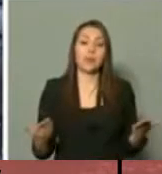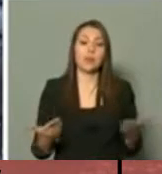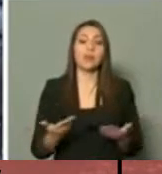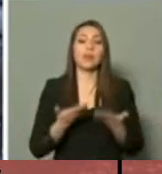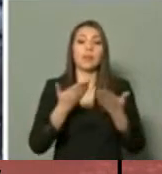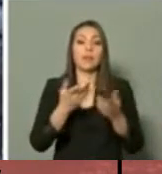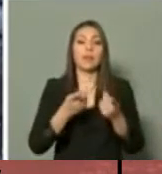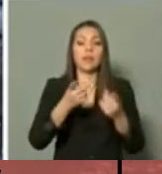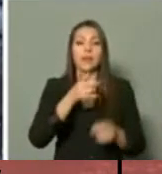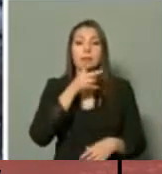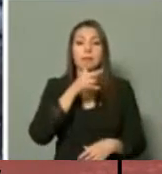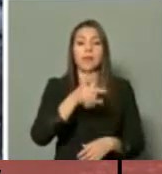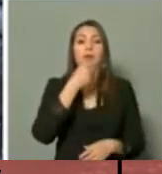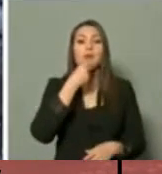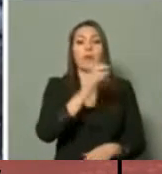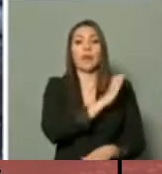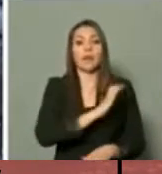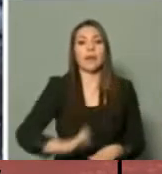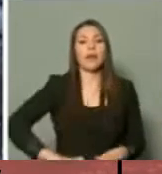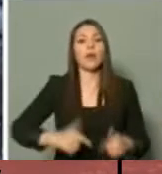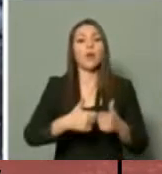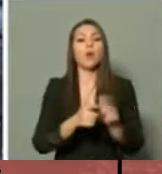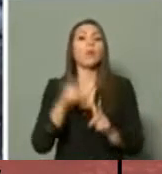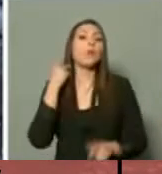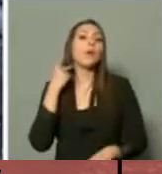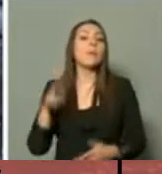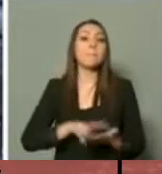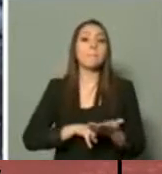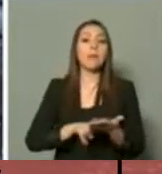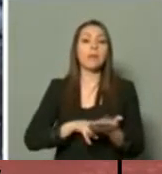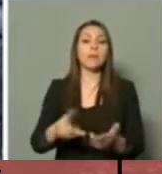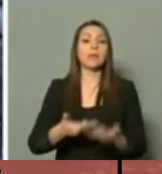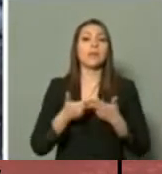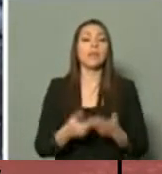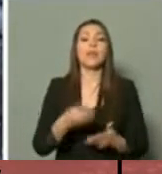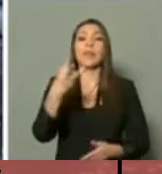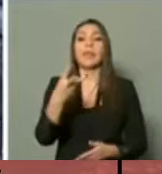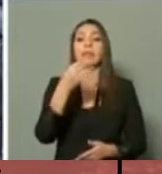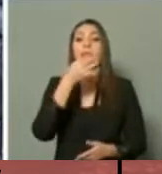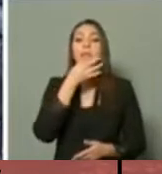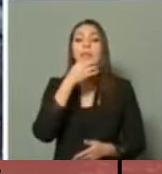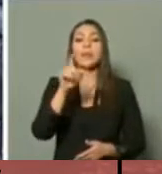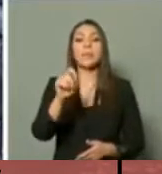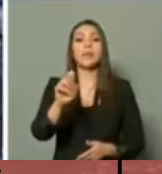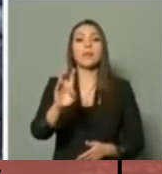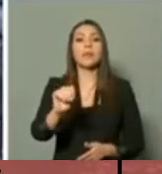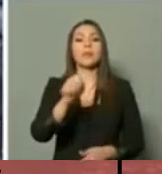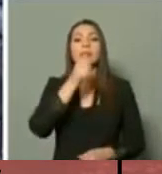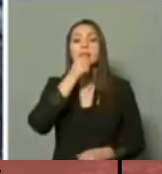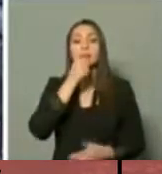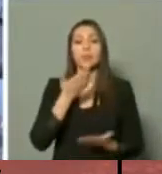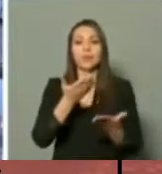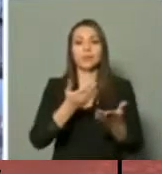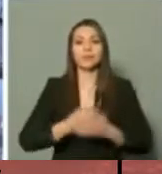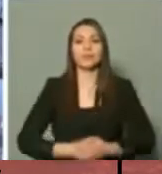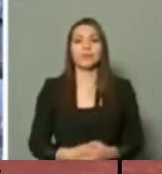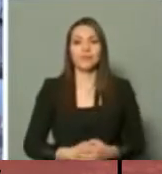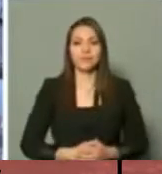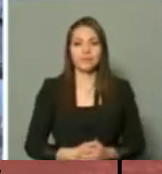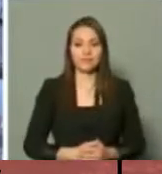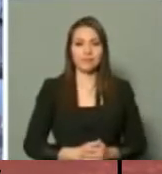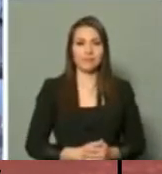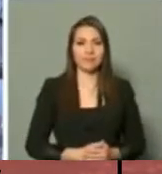de la palabra el candidato del Partido Verde Ecologista de México. En su bolsa de tiempo tiene 3 minutos con 29 segundos. Adelante.